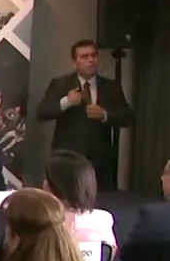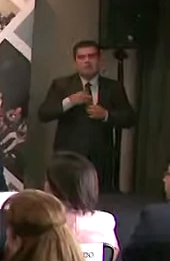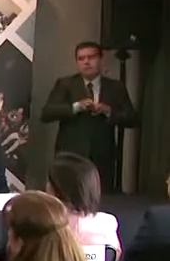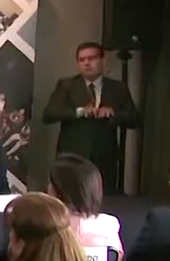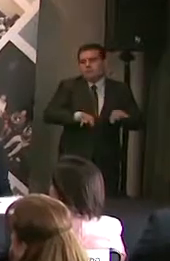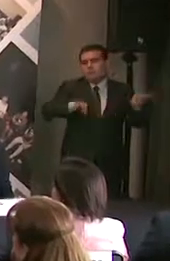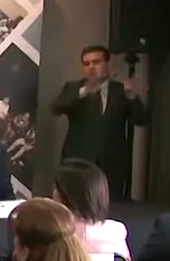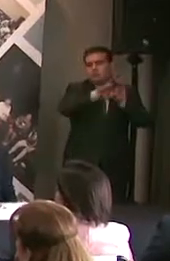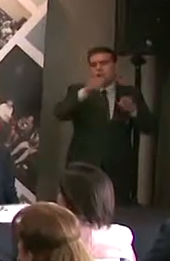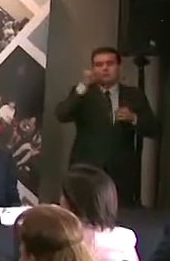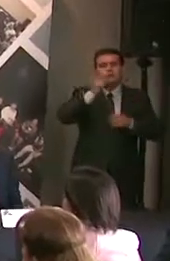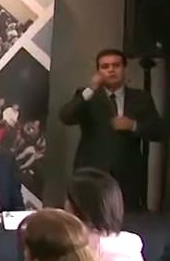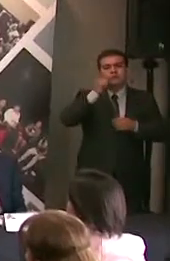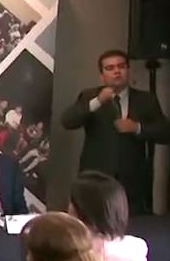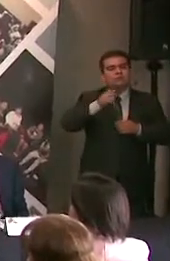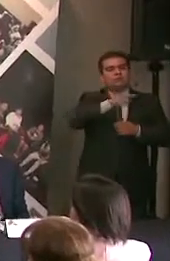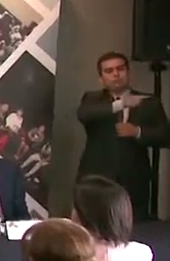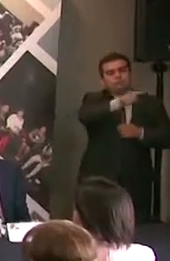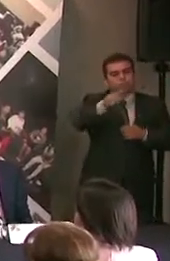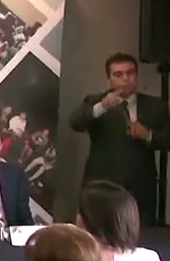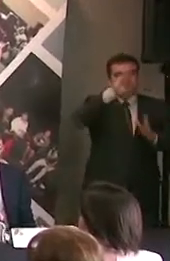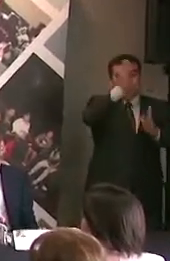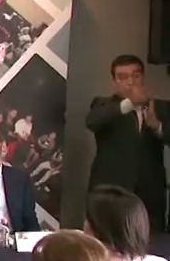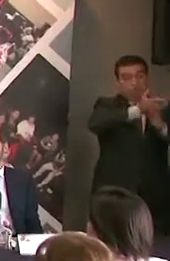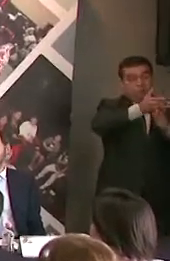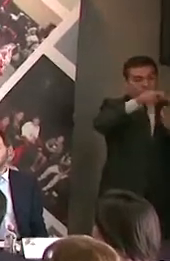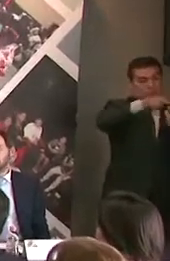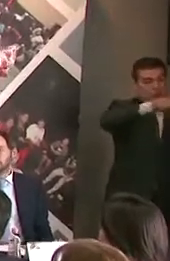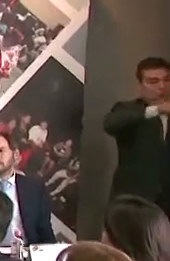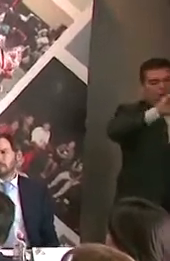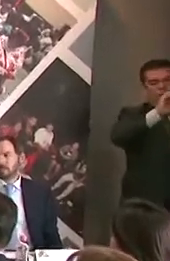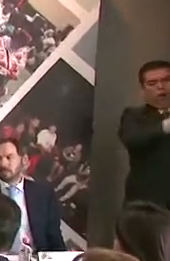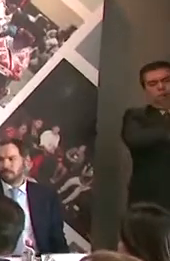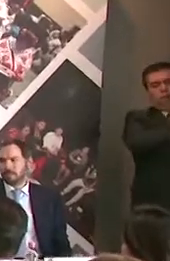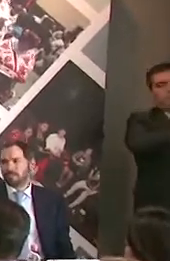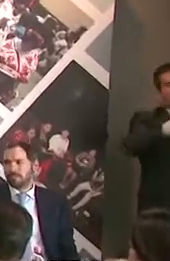en cuenta la voz de la mitad, al menos, de la población,